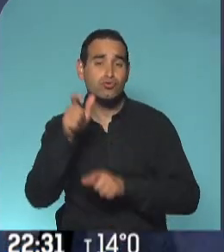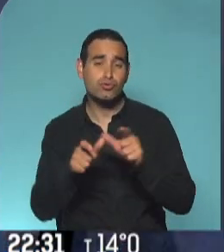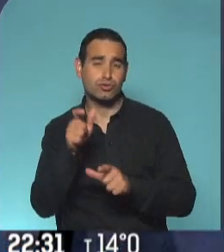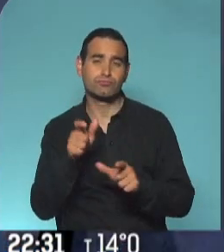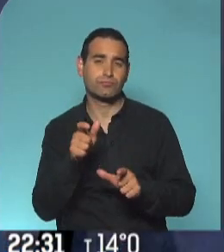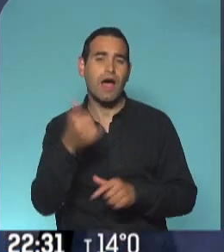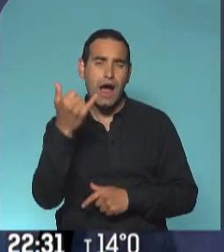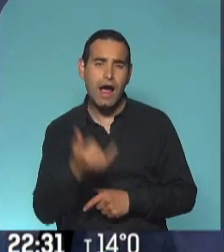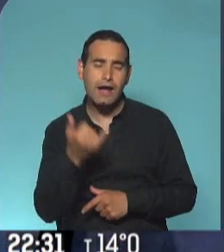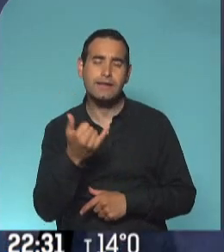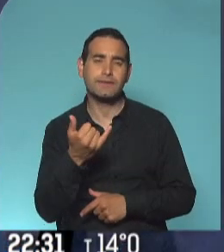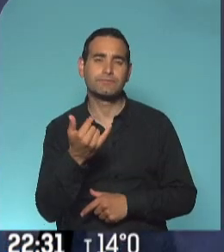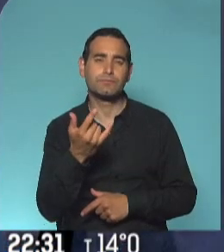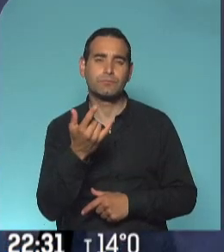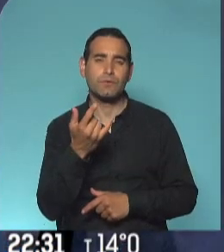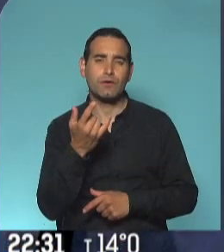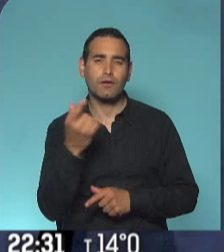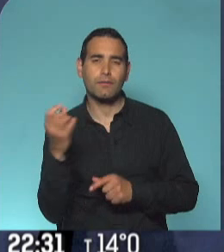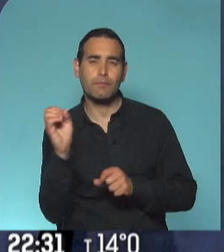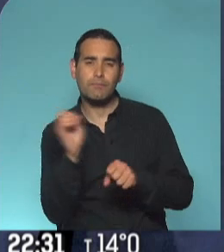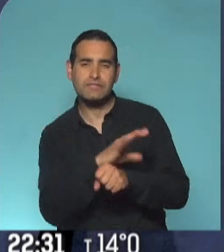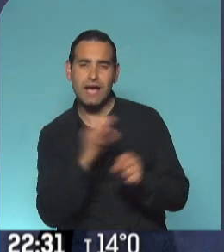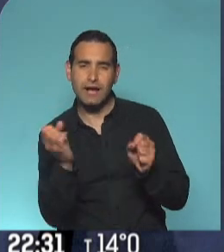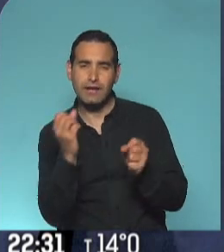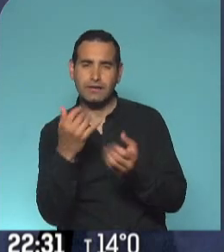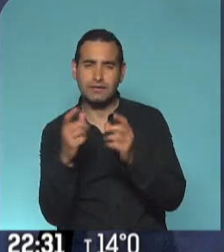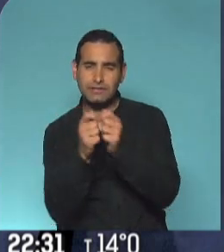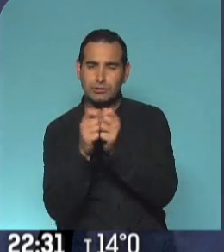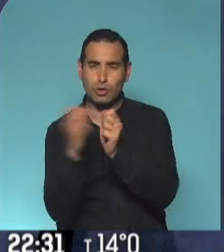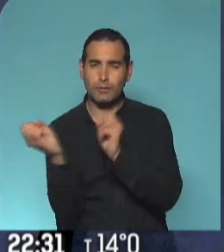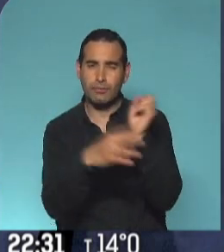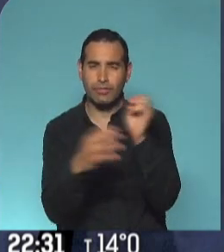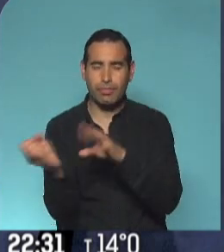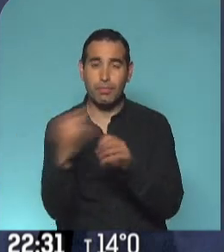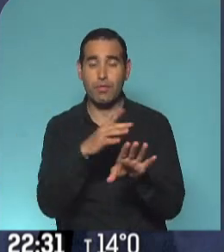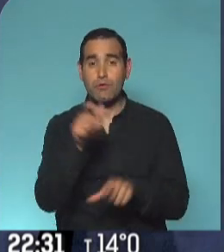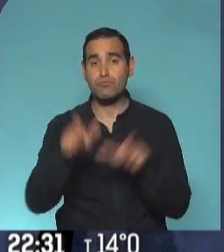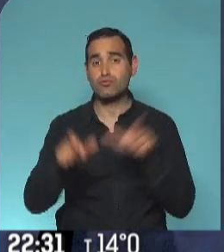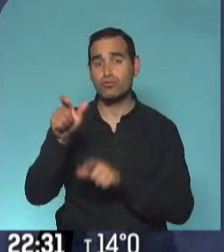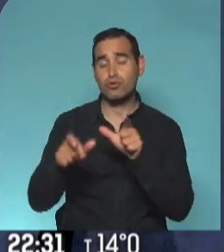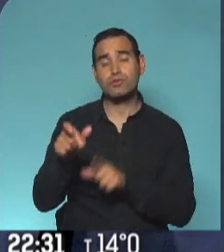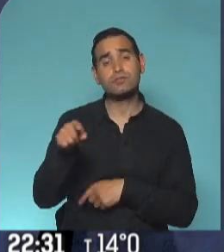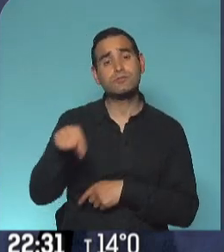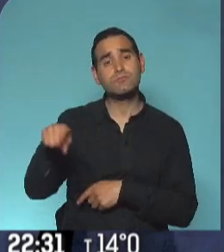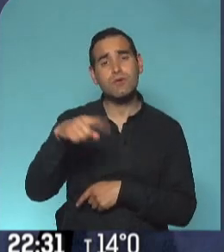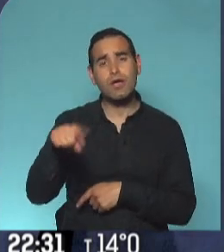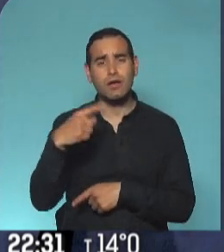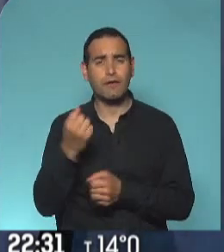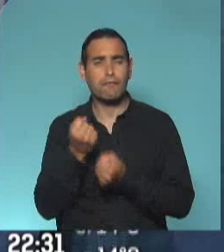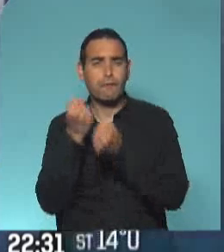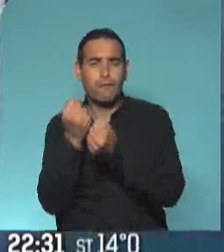o sea, hay filtración de mensajes de texto donde diplomáticos han estado